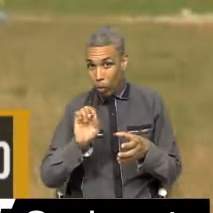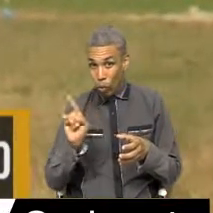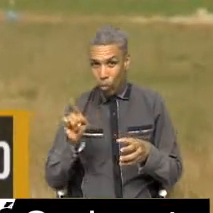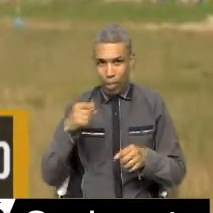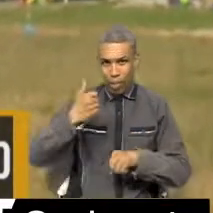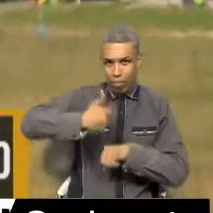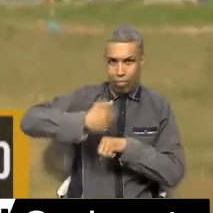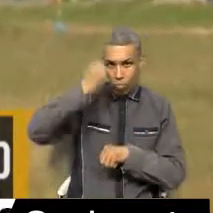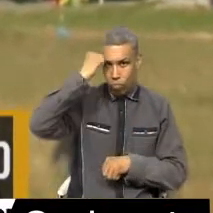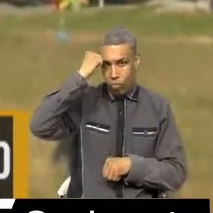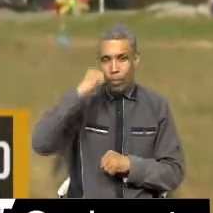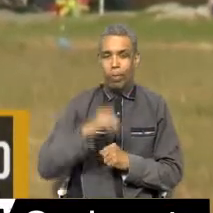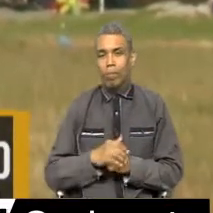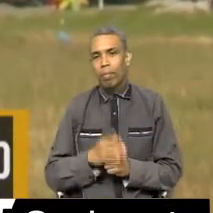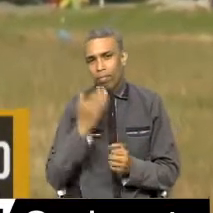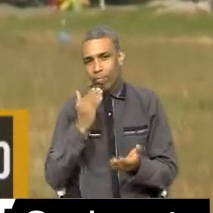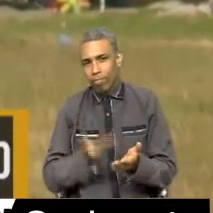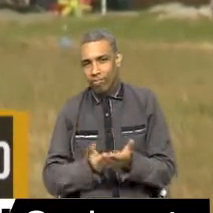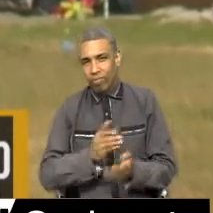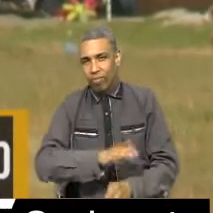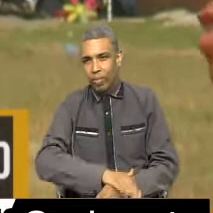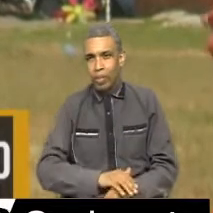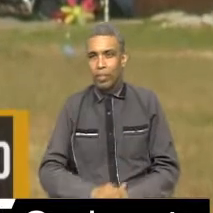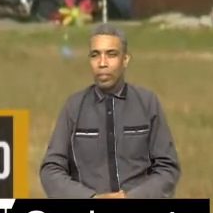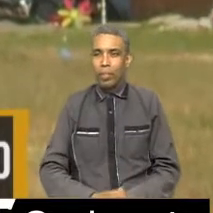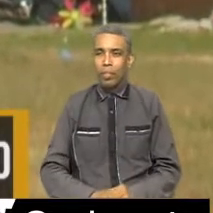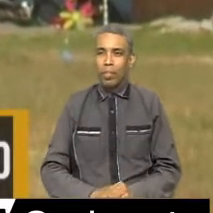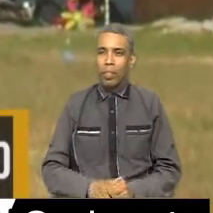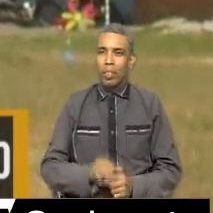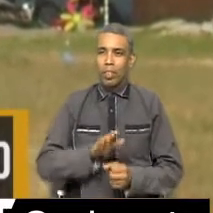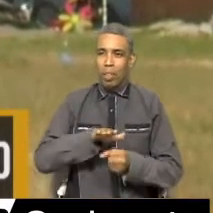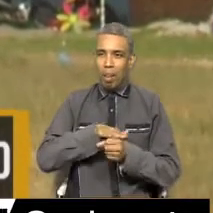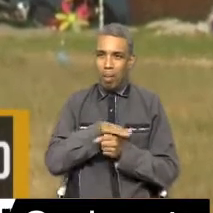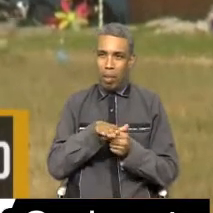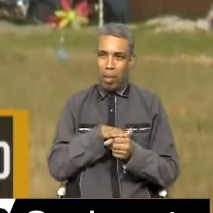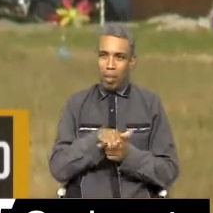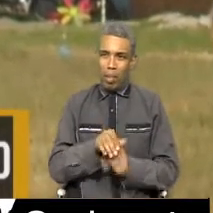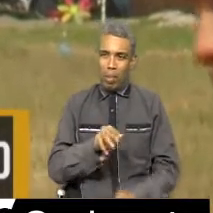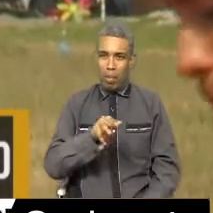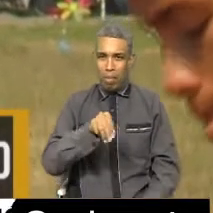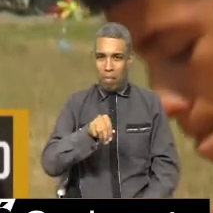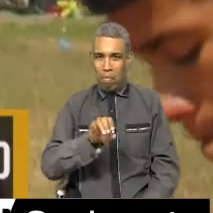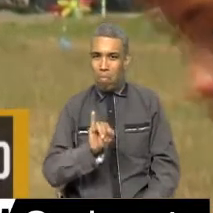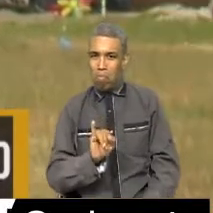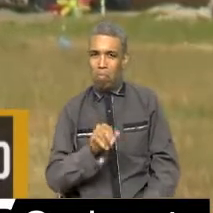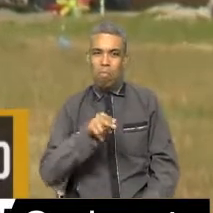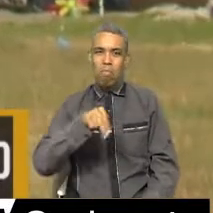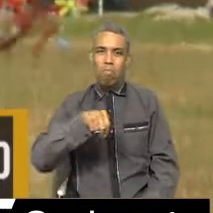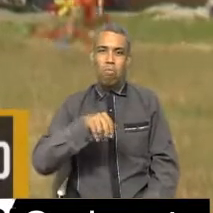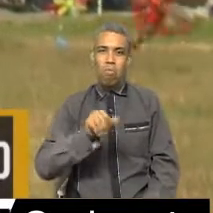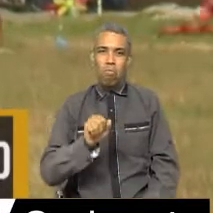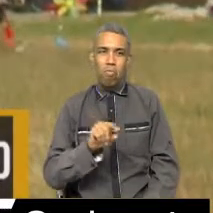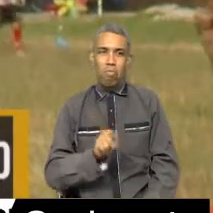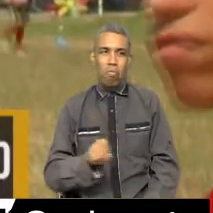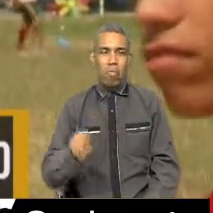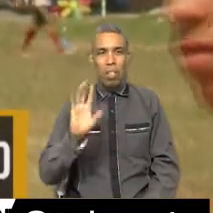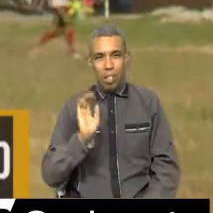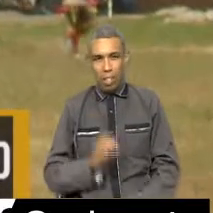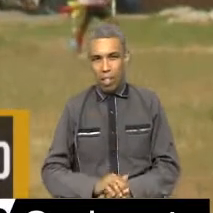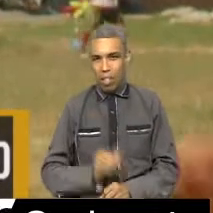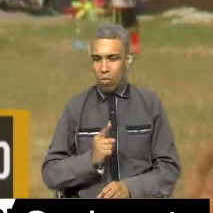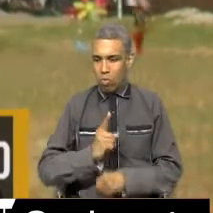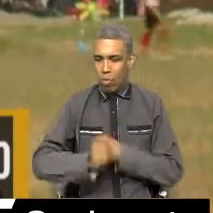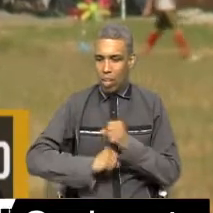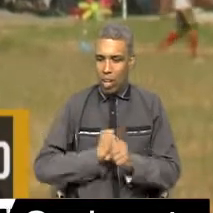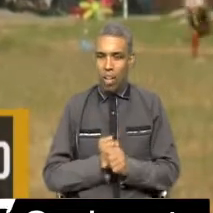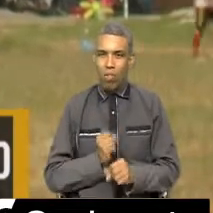esta actividad, se la hacemos al barrio Mina del Paraíso y más los niños que vengo trabajando hace 2 años.